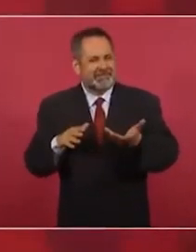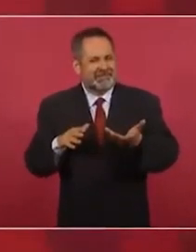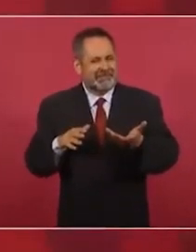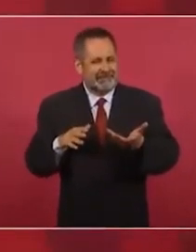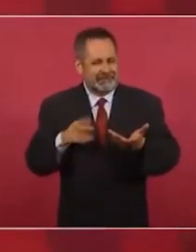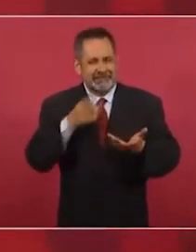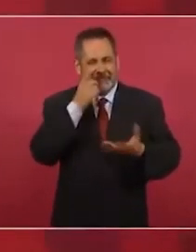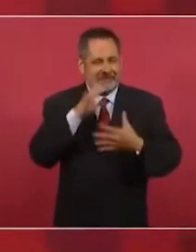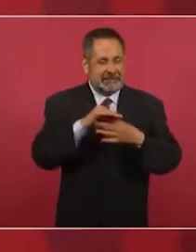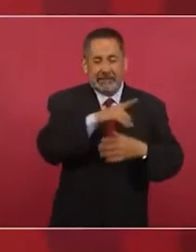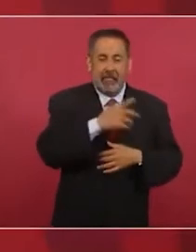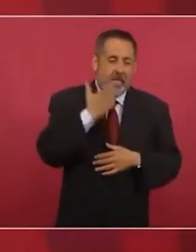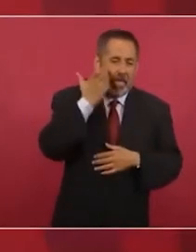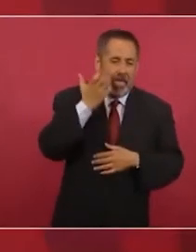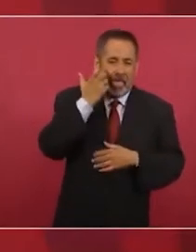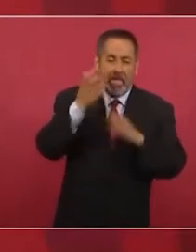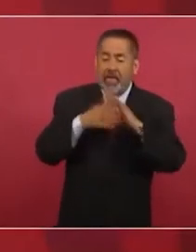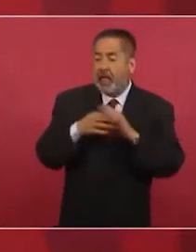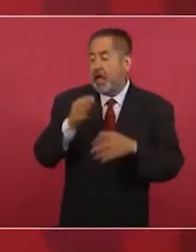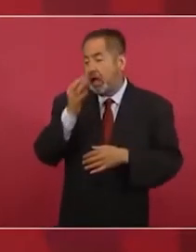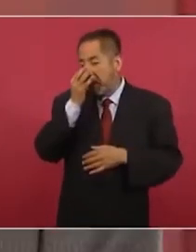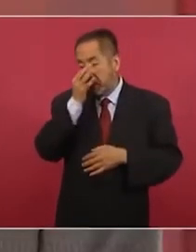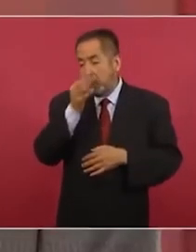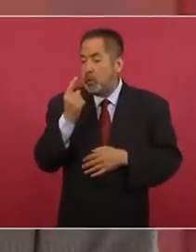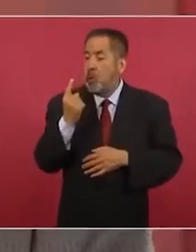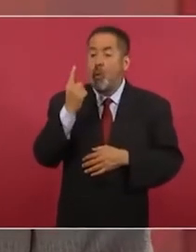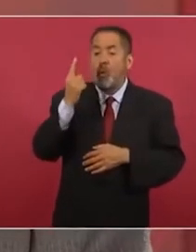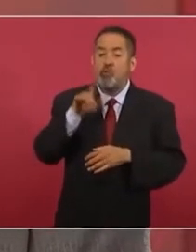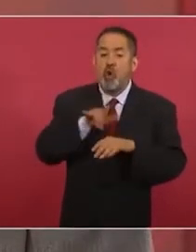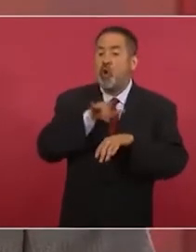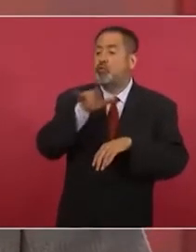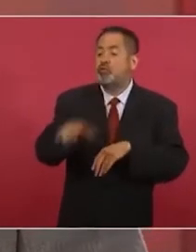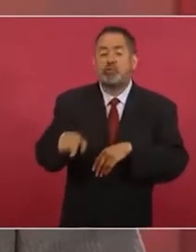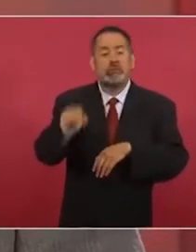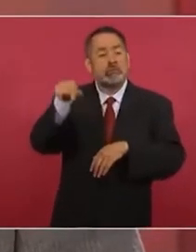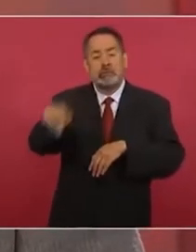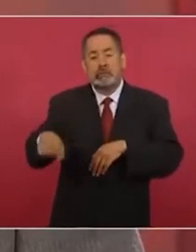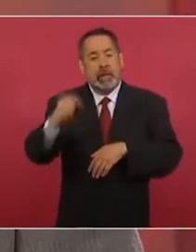operar el aeropuerto de Texcoco,